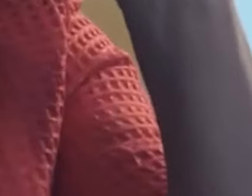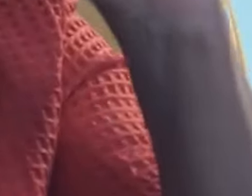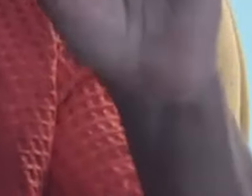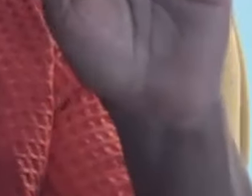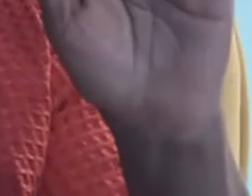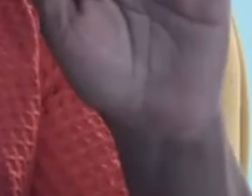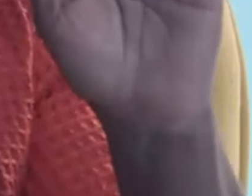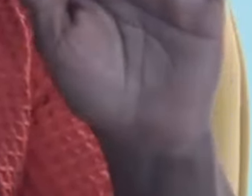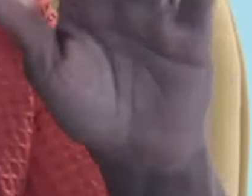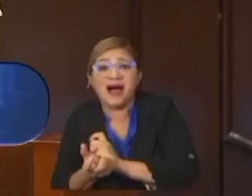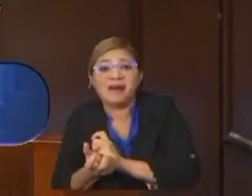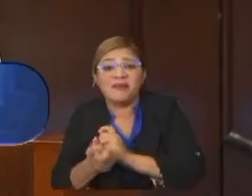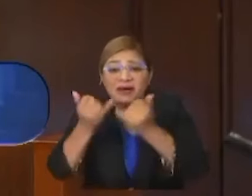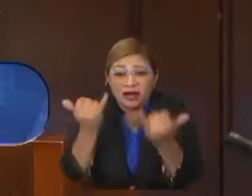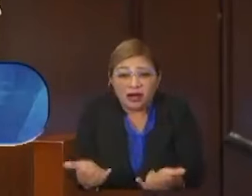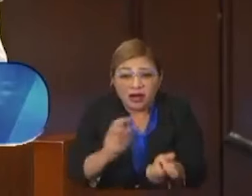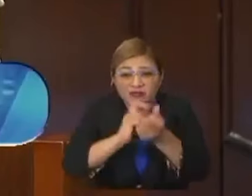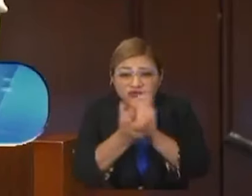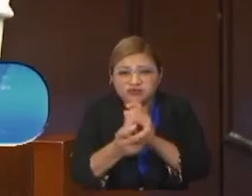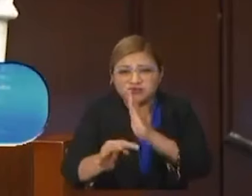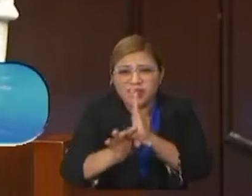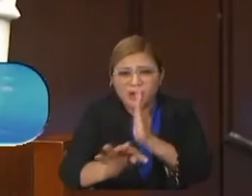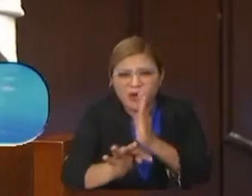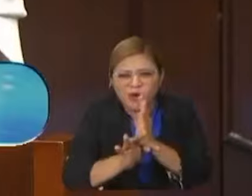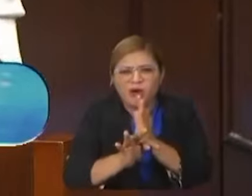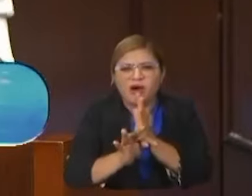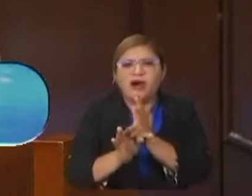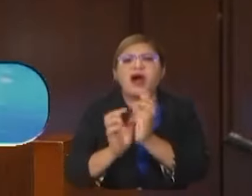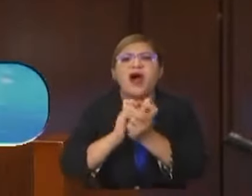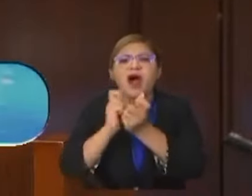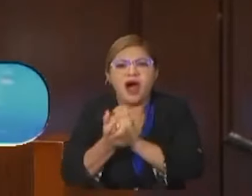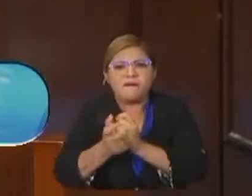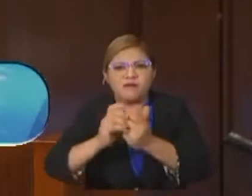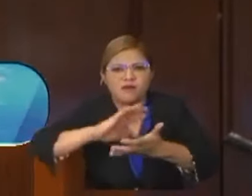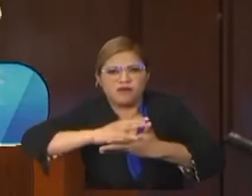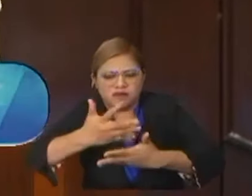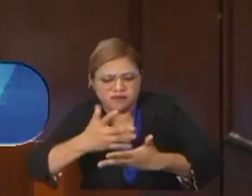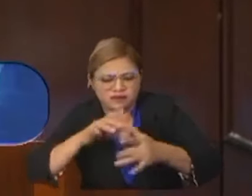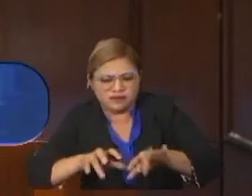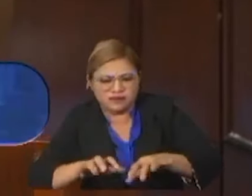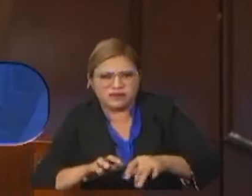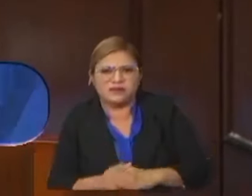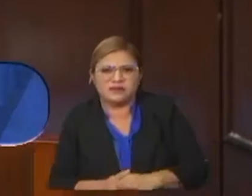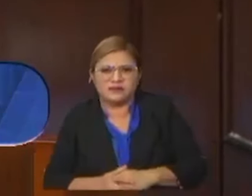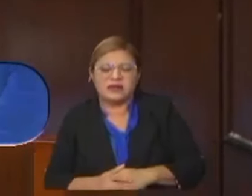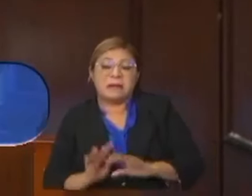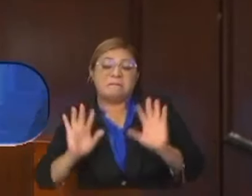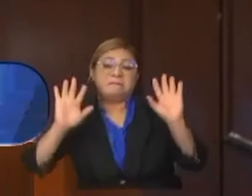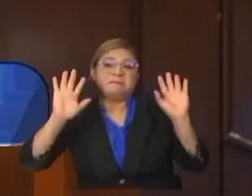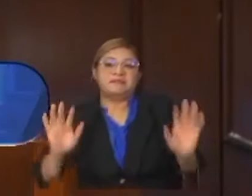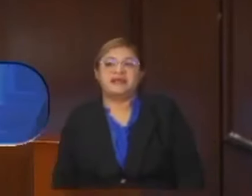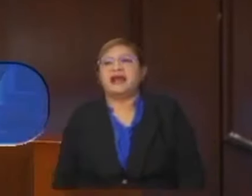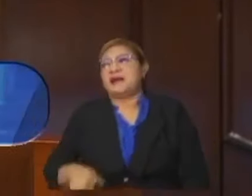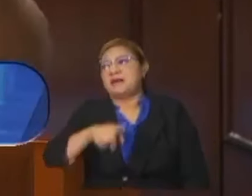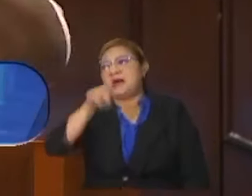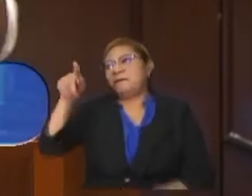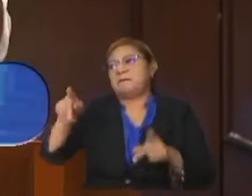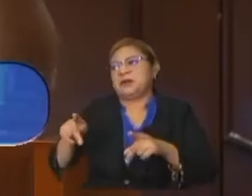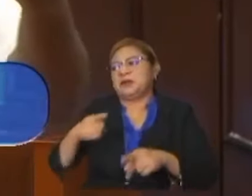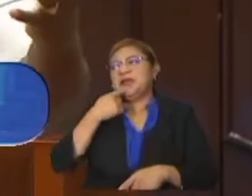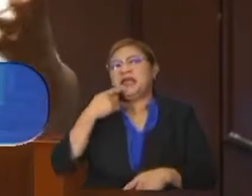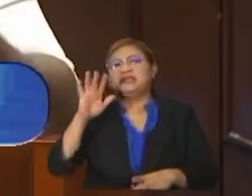para no seguir hiriendo susceptibilidad. El conocimiento del mundo está en las redes sociales y yo entiendo que la gente dice, ah, pero es que van a jugar, van a ir a